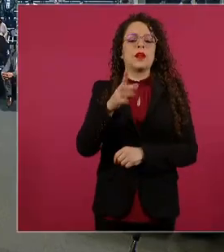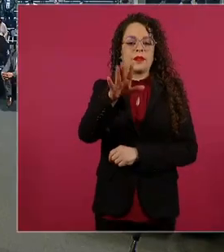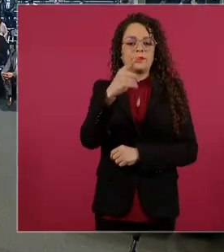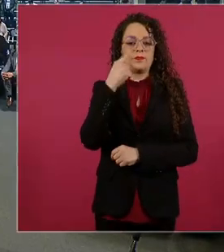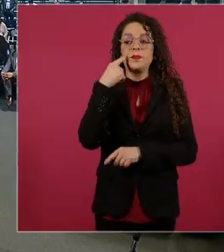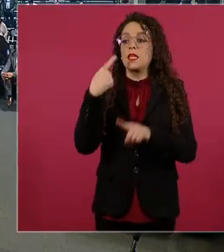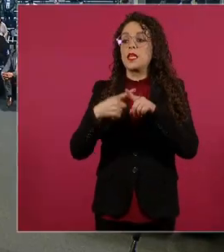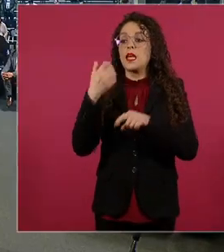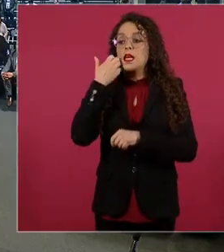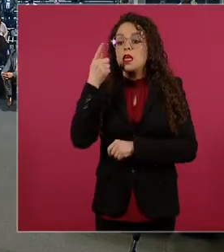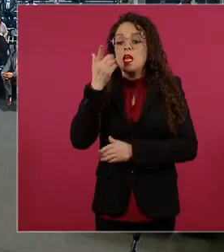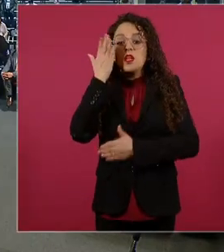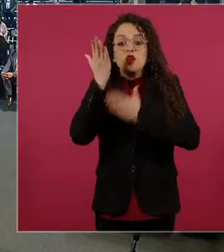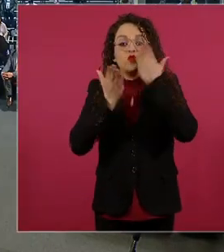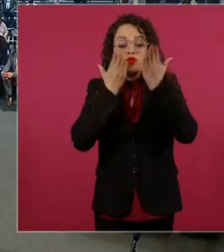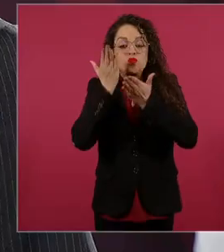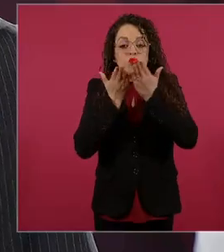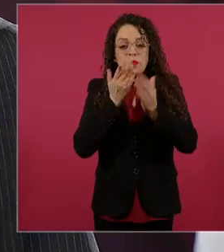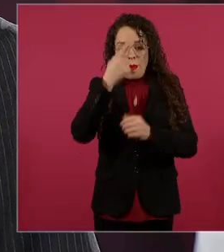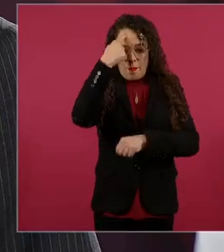cualquier otra profesión